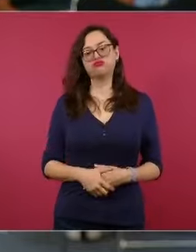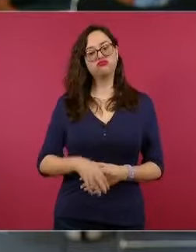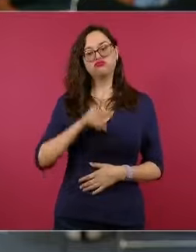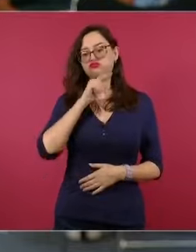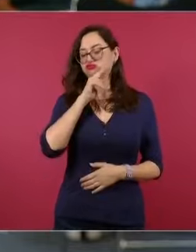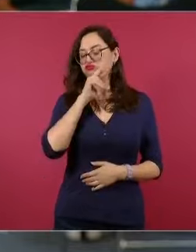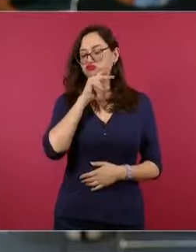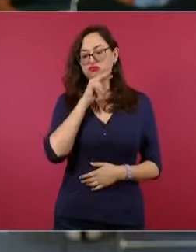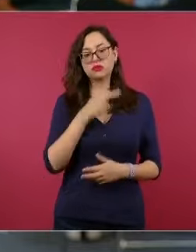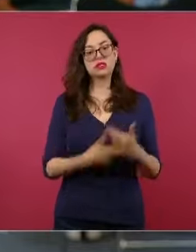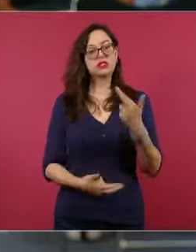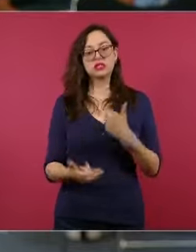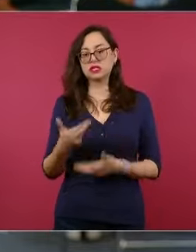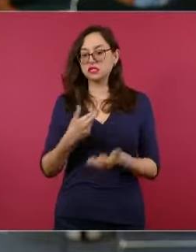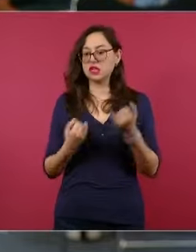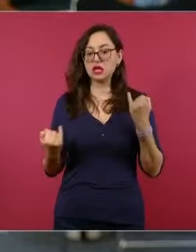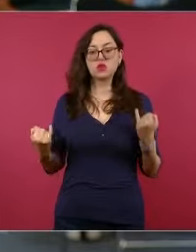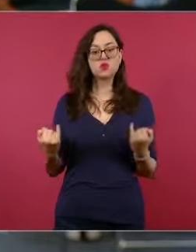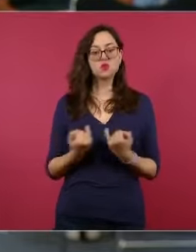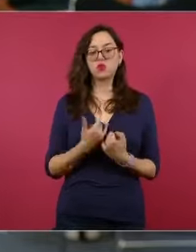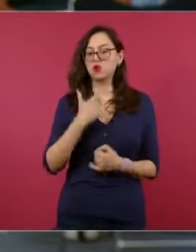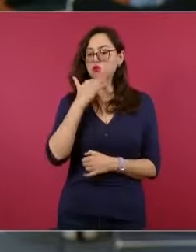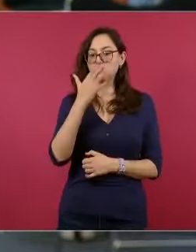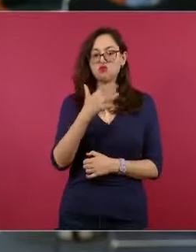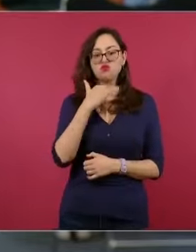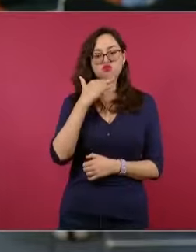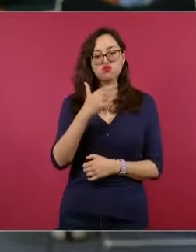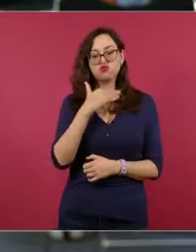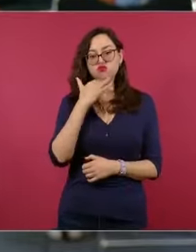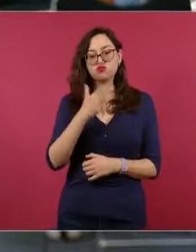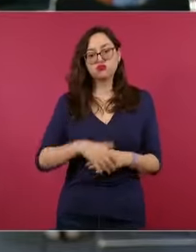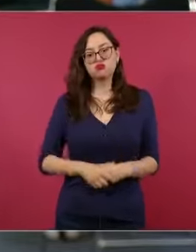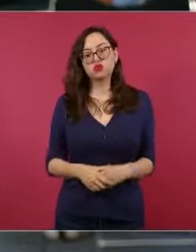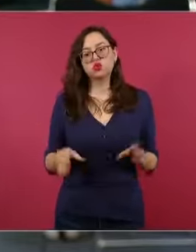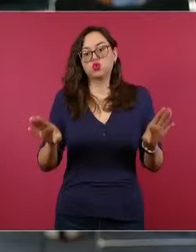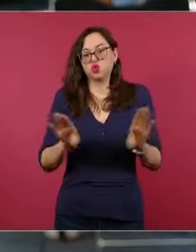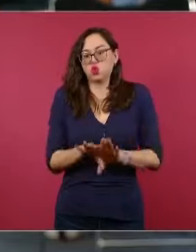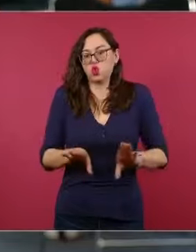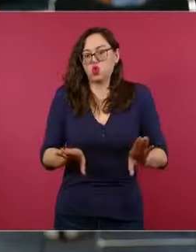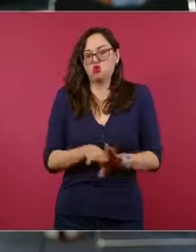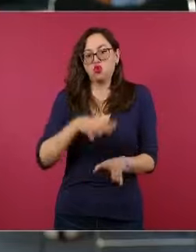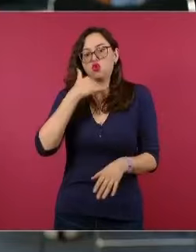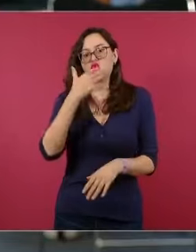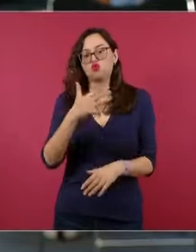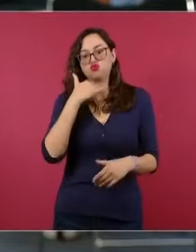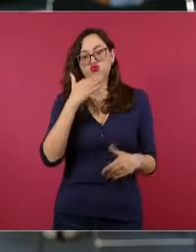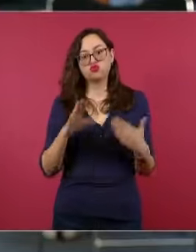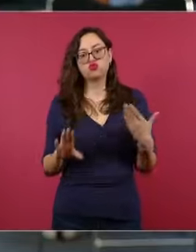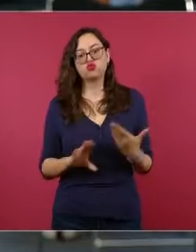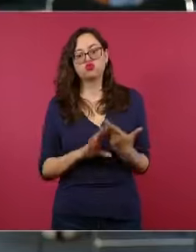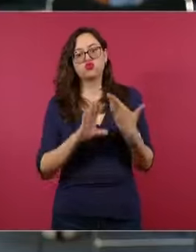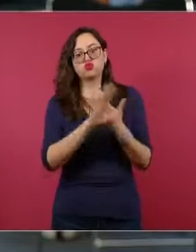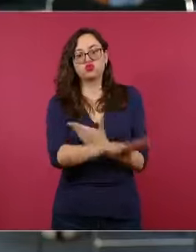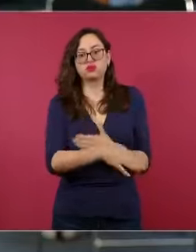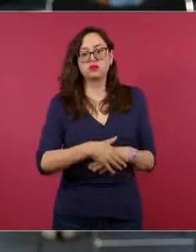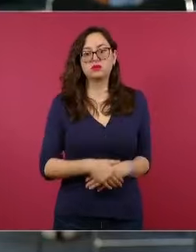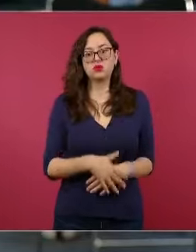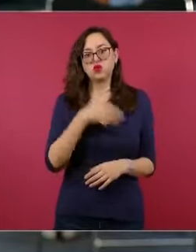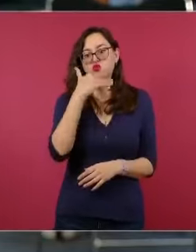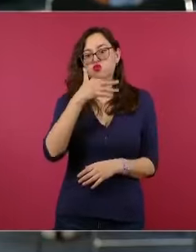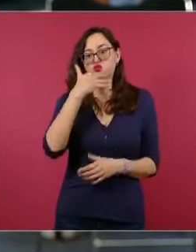retorno de la corrupción entonces usted Cómo dice que combate la corrupción si está metiendo a los